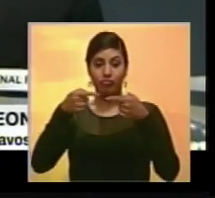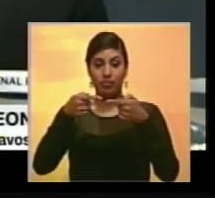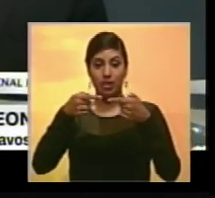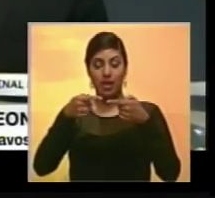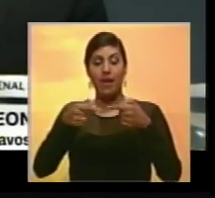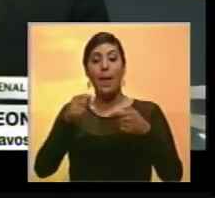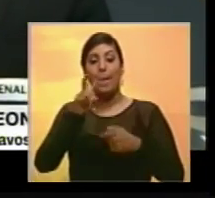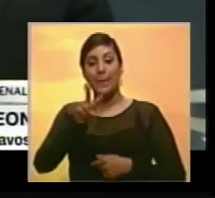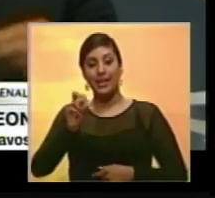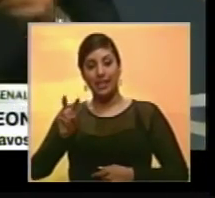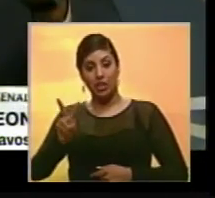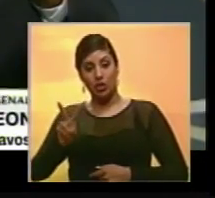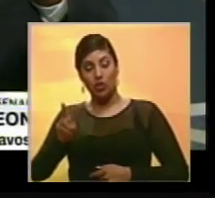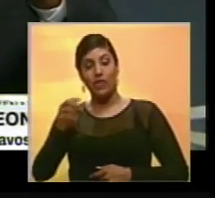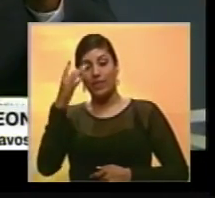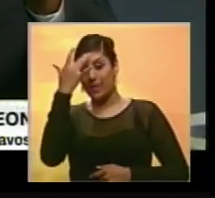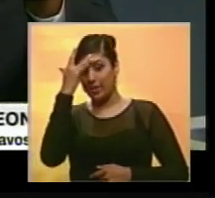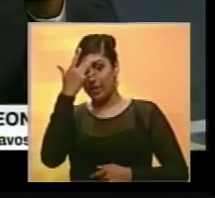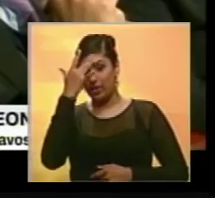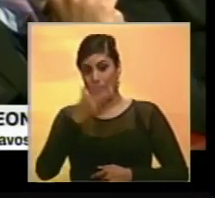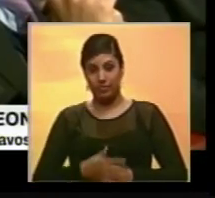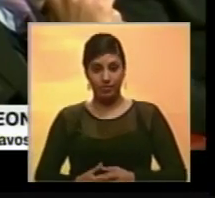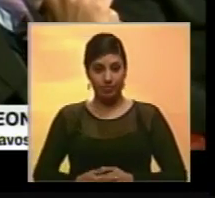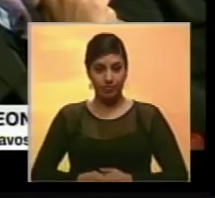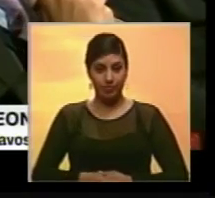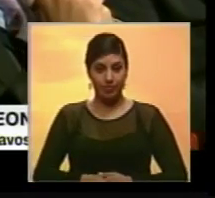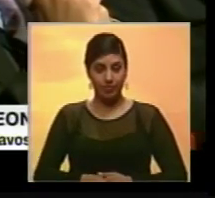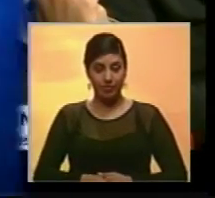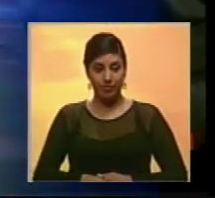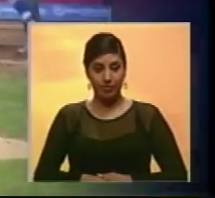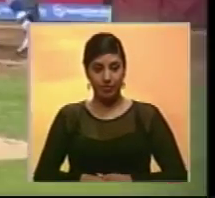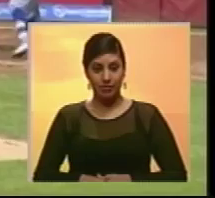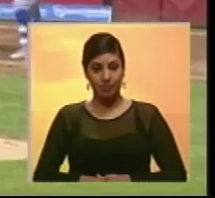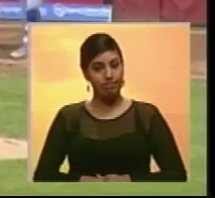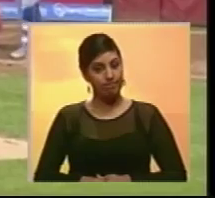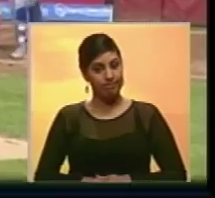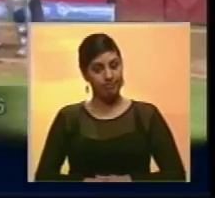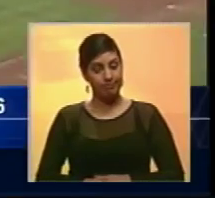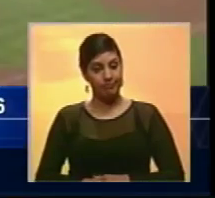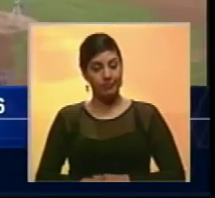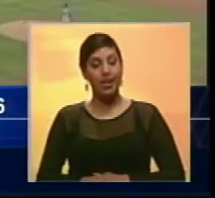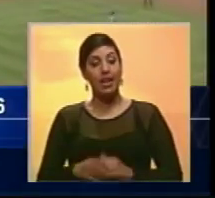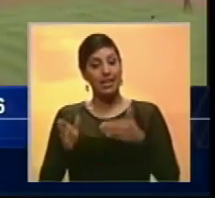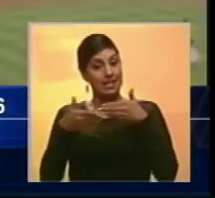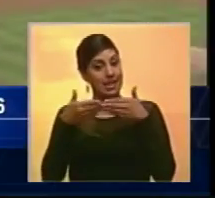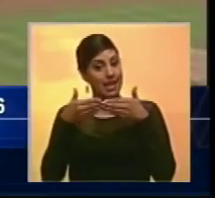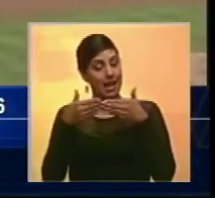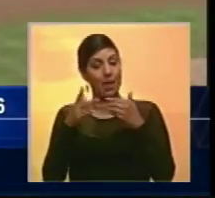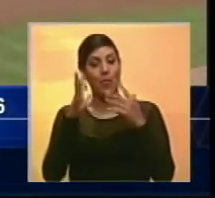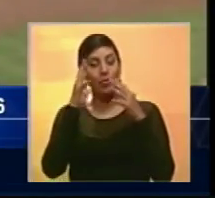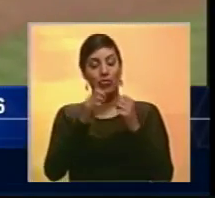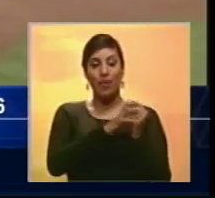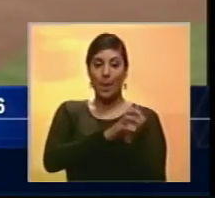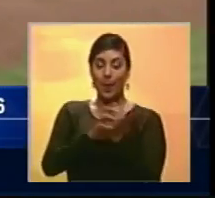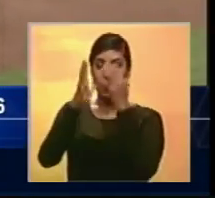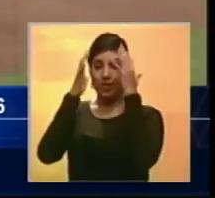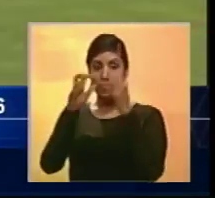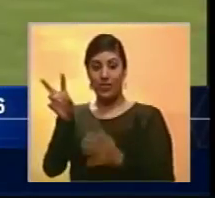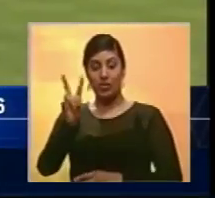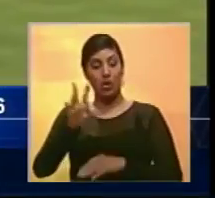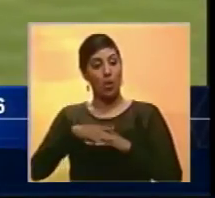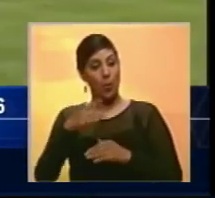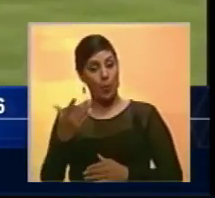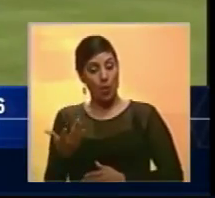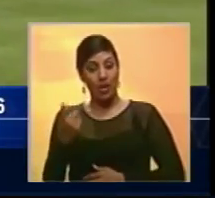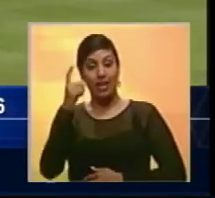Juve el 22 de febrero. Cerramos con la Liga de Béisbol Profesional Venezolano